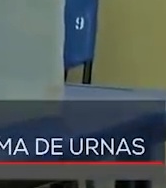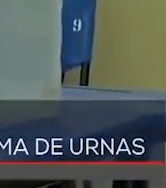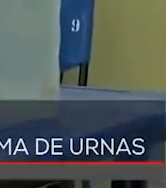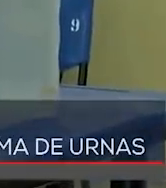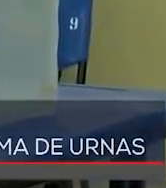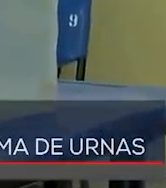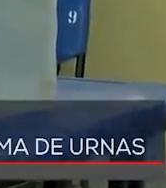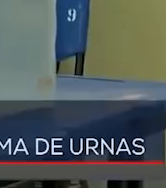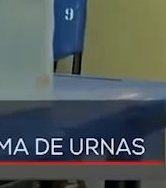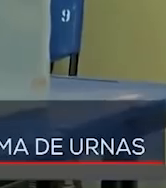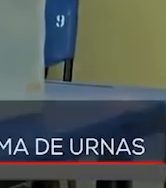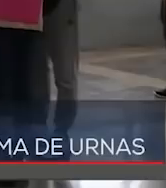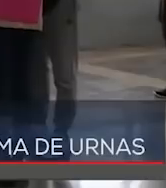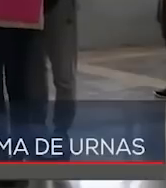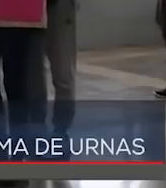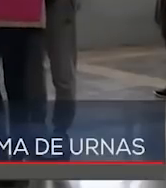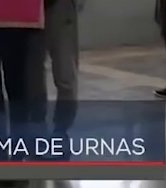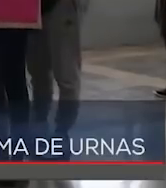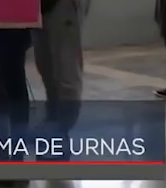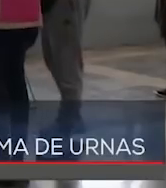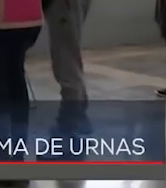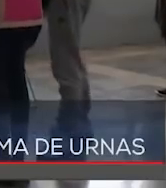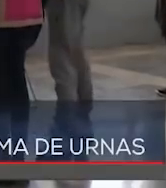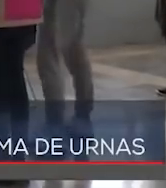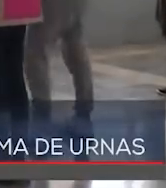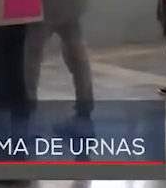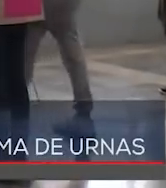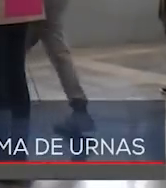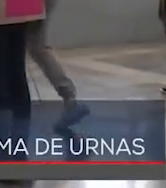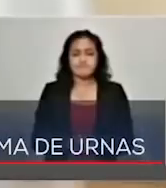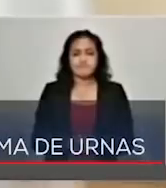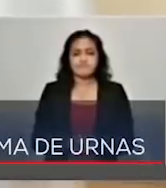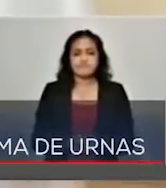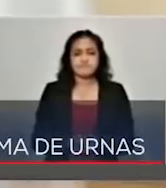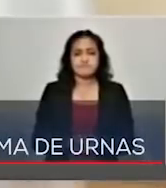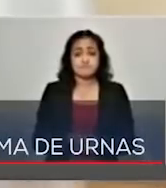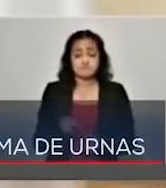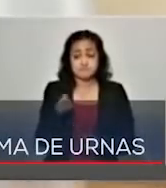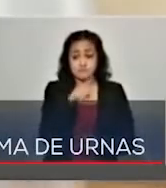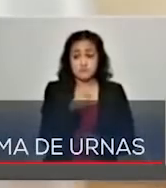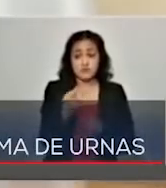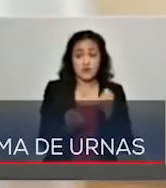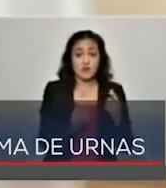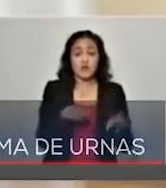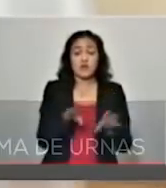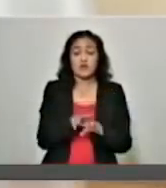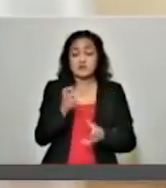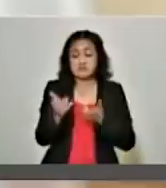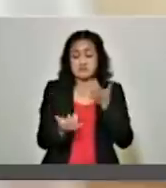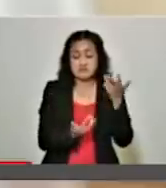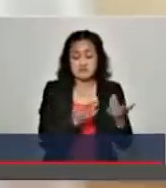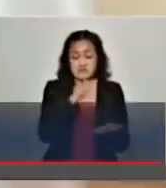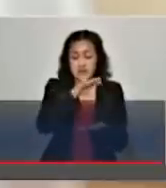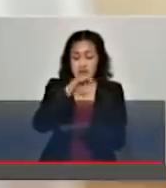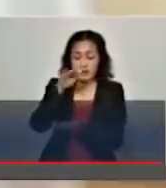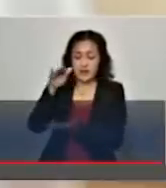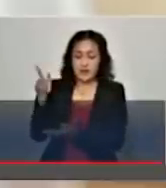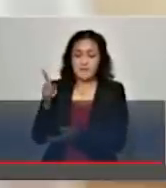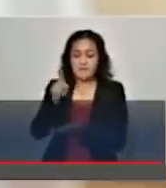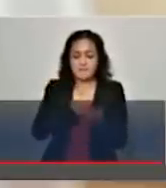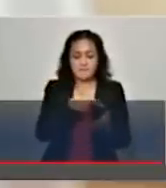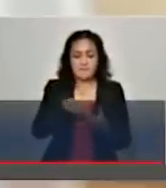las autoridades electorales pueden implementar el cómputo supletorio y sí que hubo quema de urnas y hay para que hay